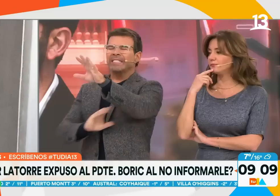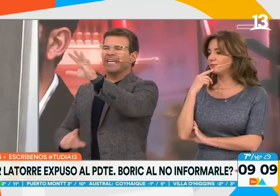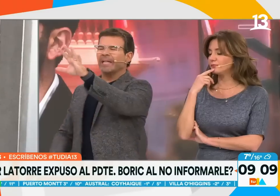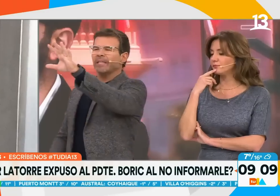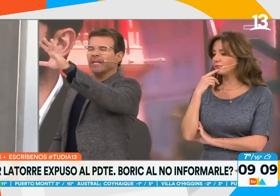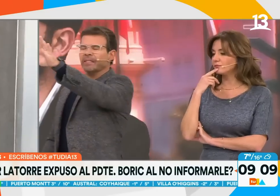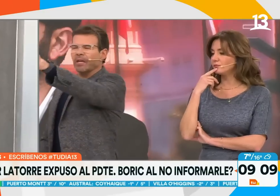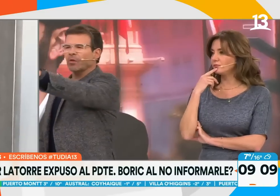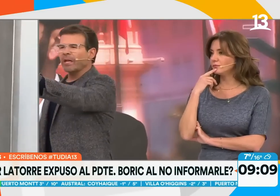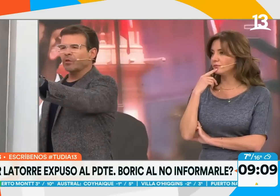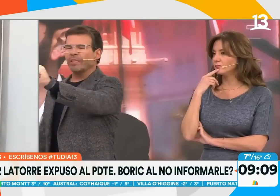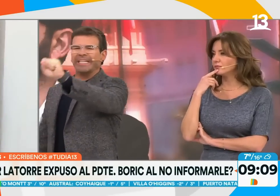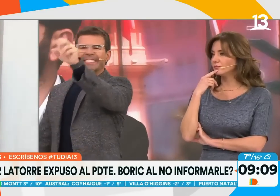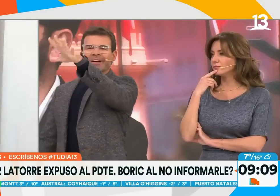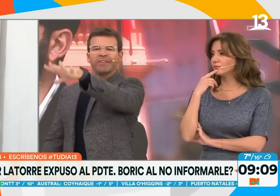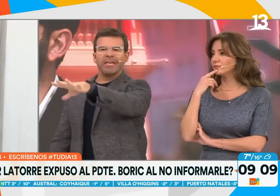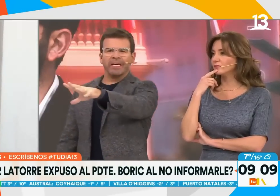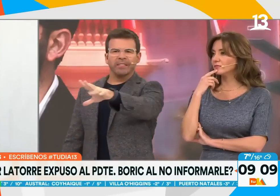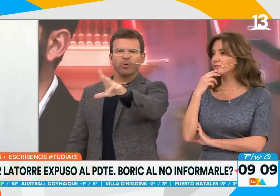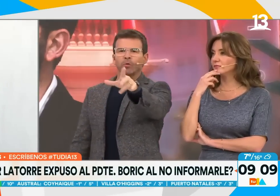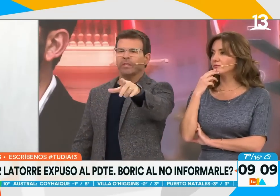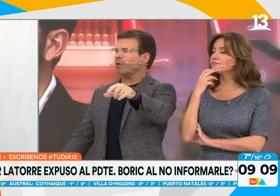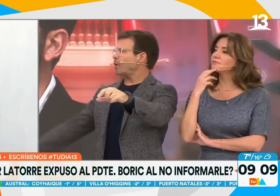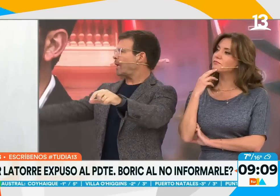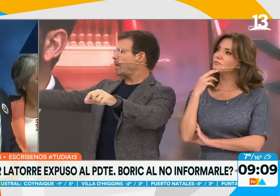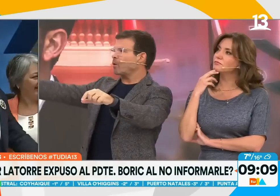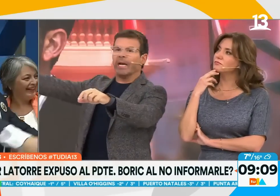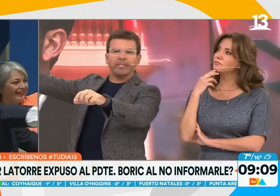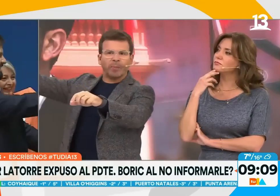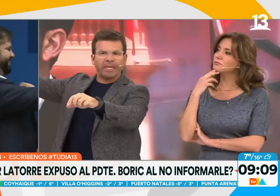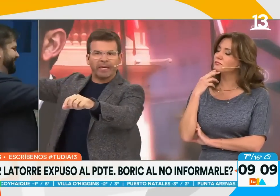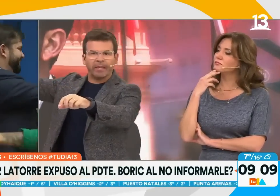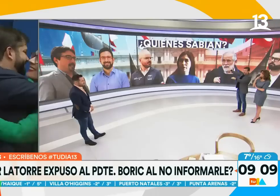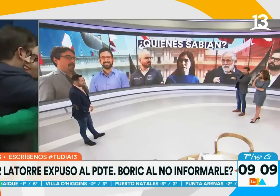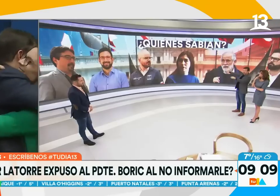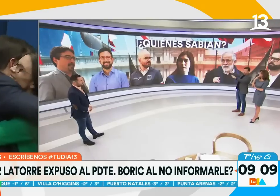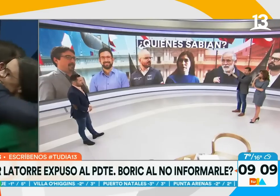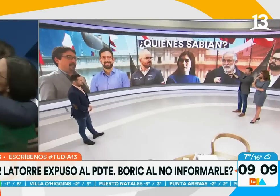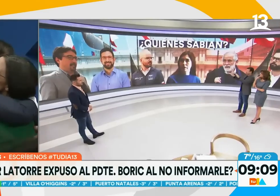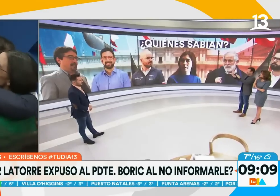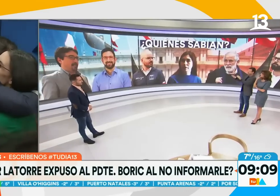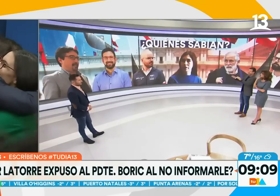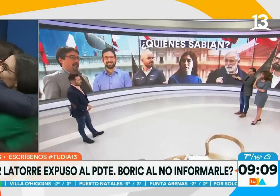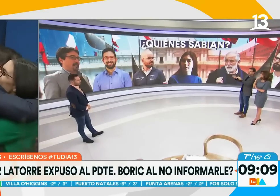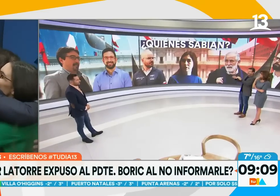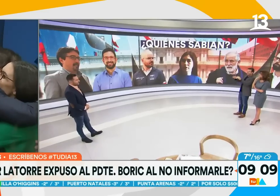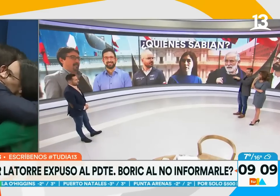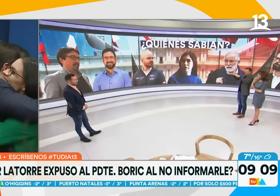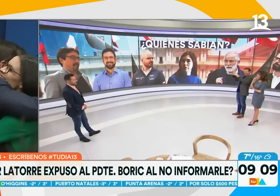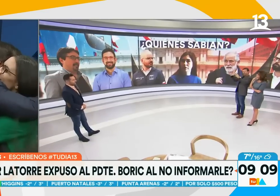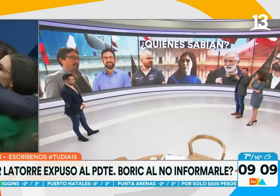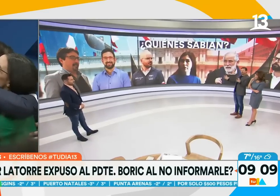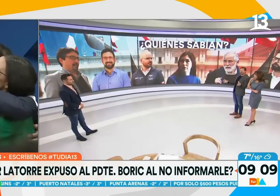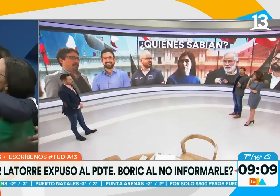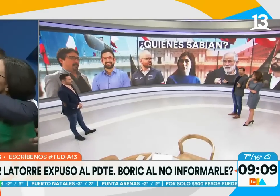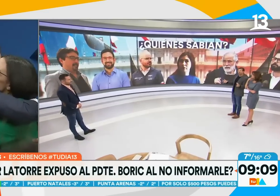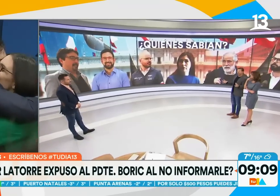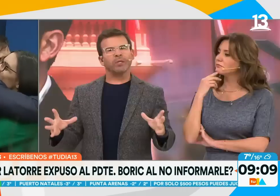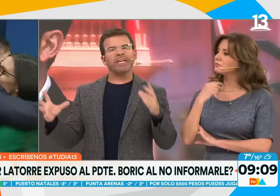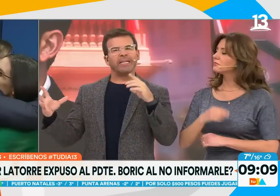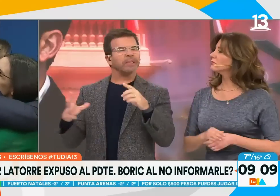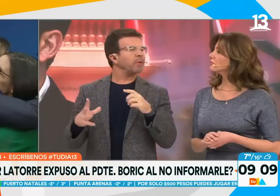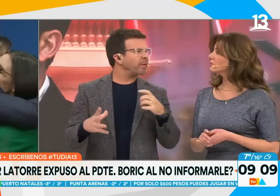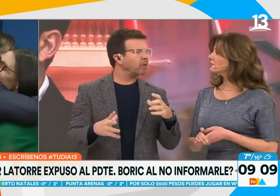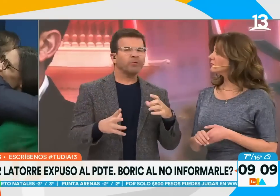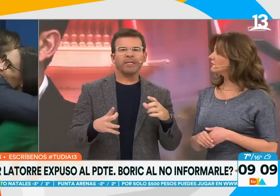entiendo. Si el senador Latorre sabía y se junta con la ahora expareja de la diputada Pérez, etcétera, sabiendo todos los datos,